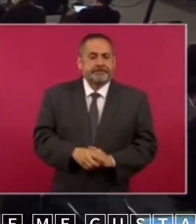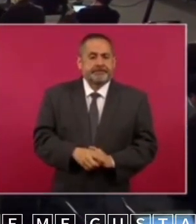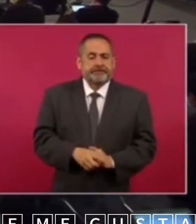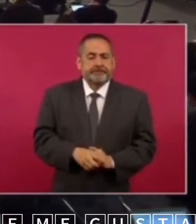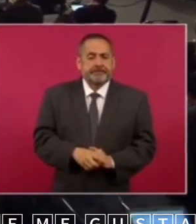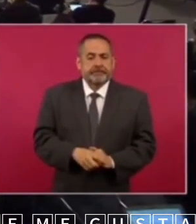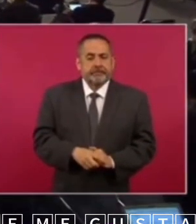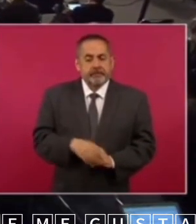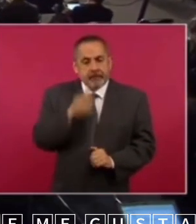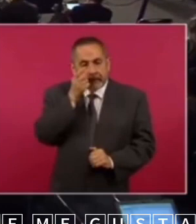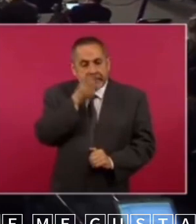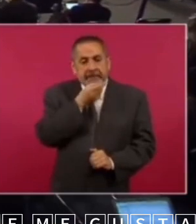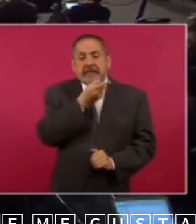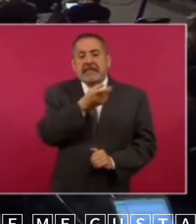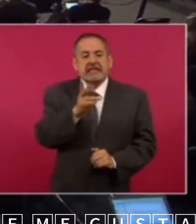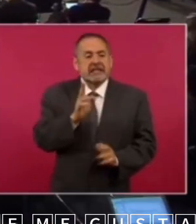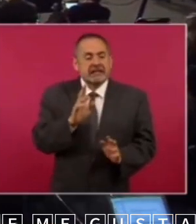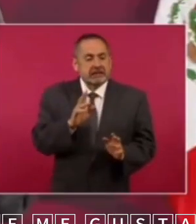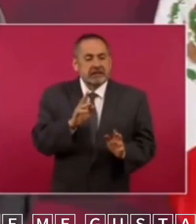grupo, ¿no?